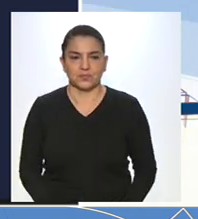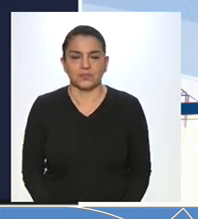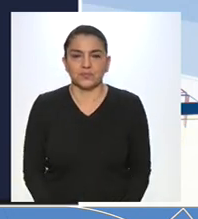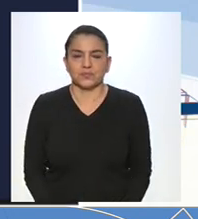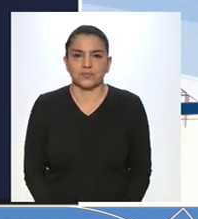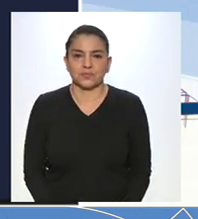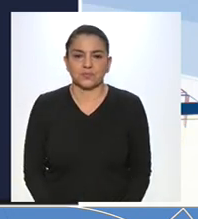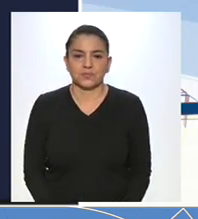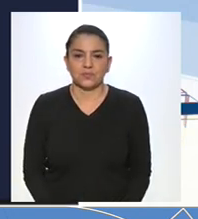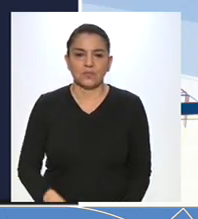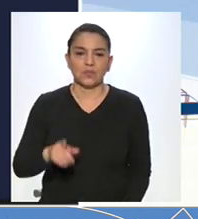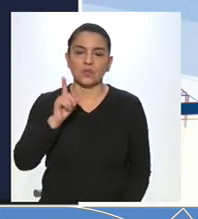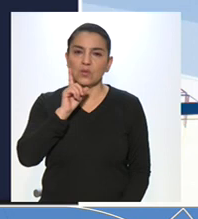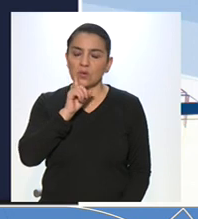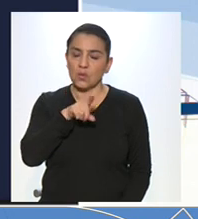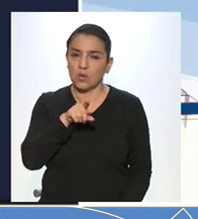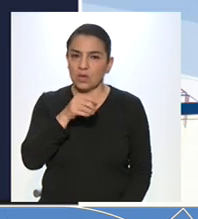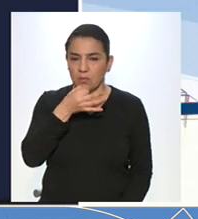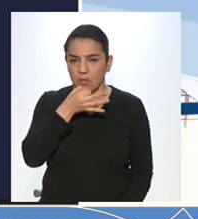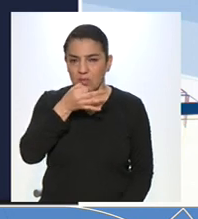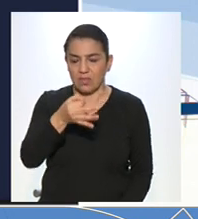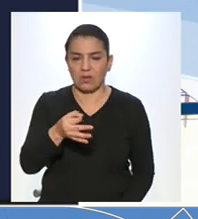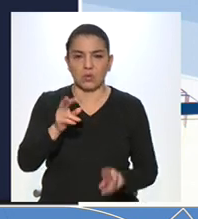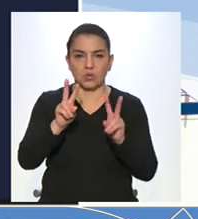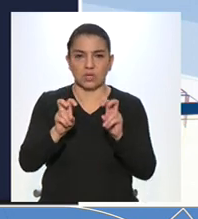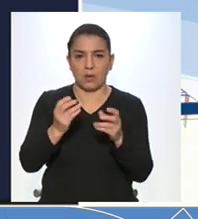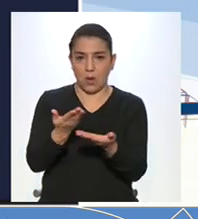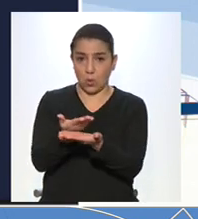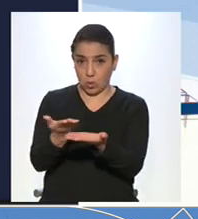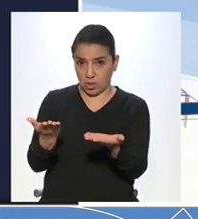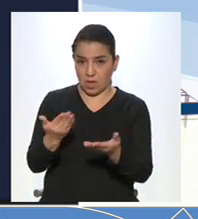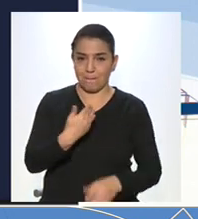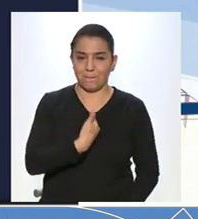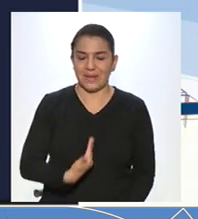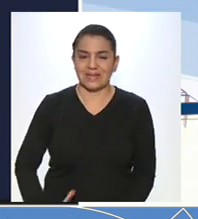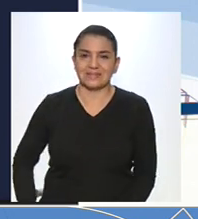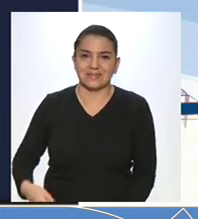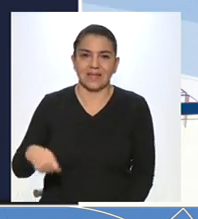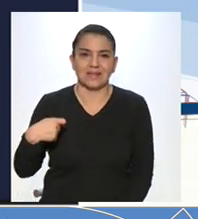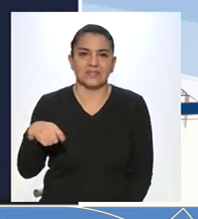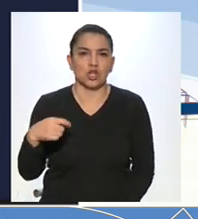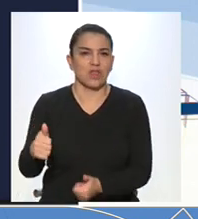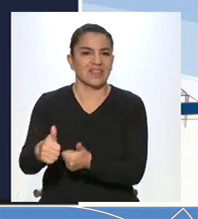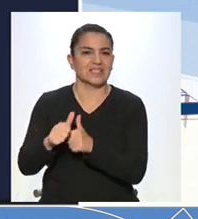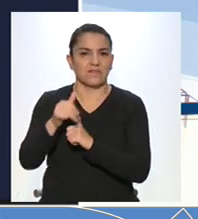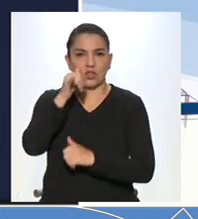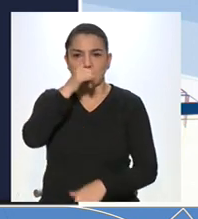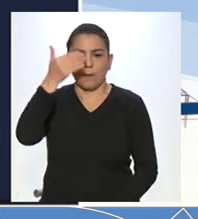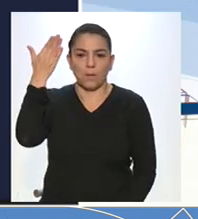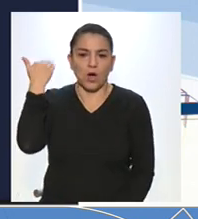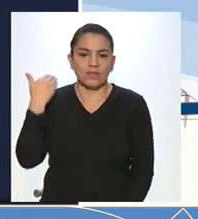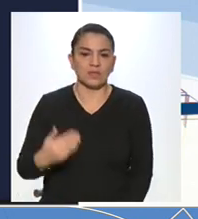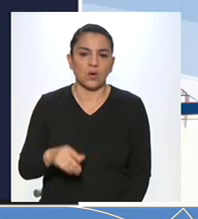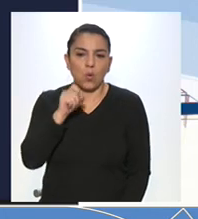Paso por último a referirme a un tema que usted, Presidenta, nos planteó como desafío hace un tiempo atrás, que es el de medir